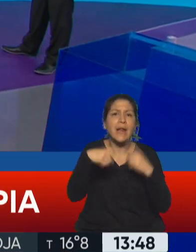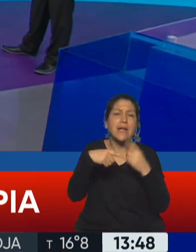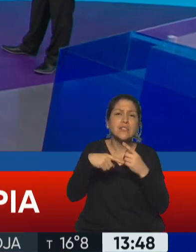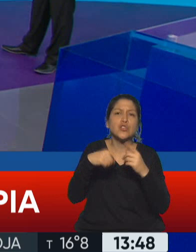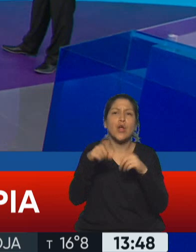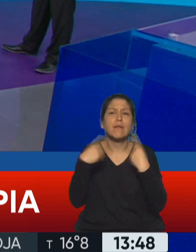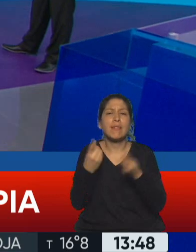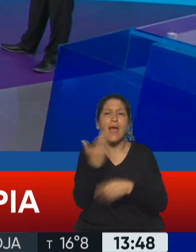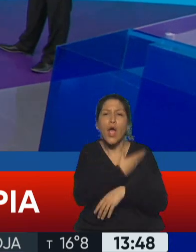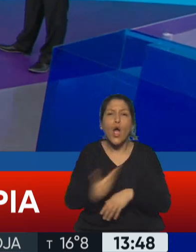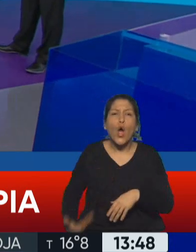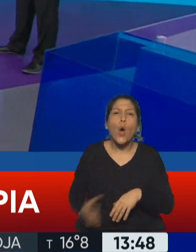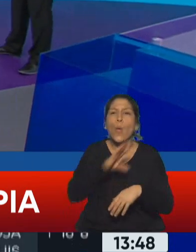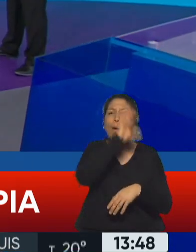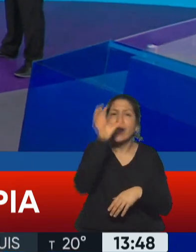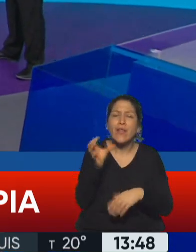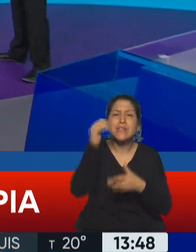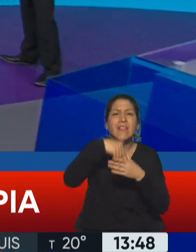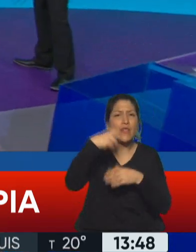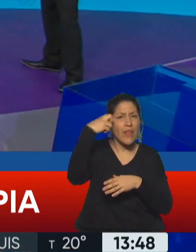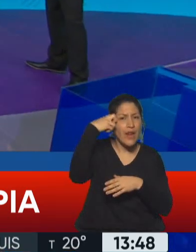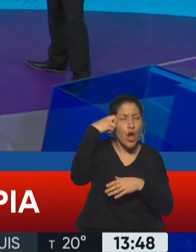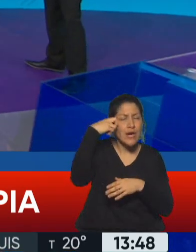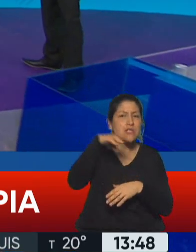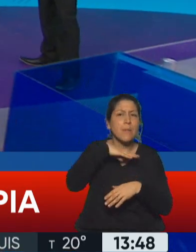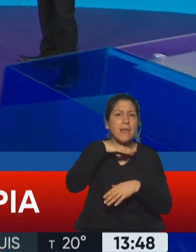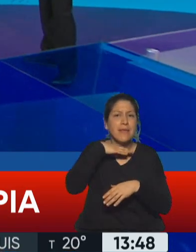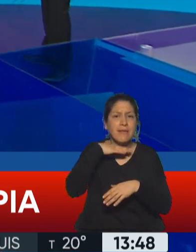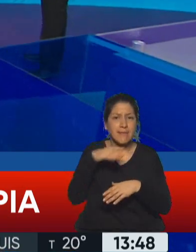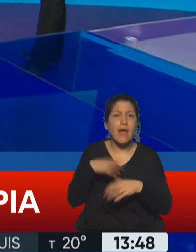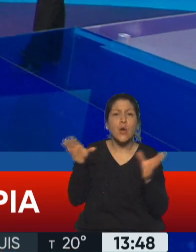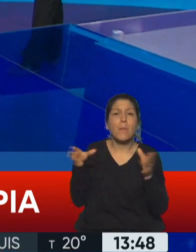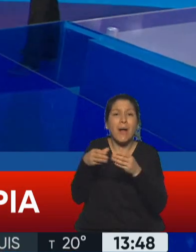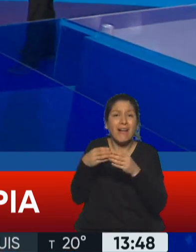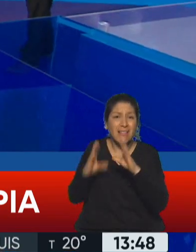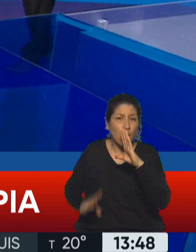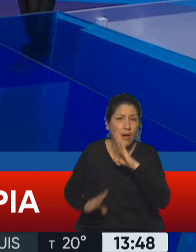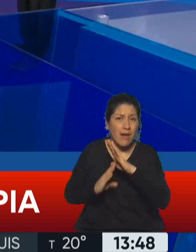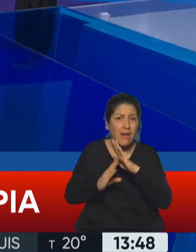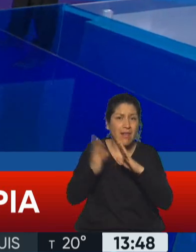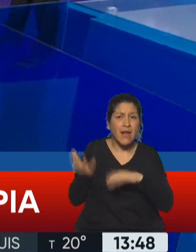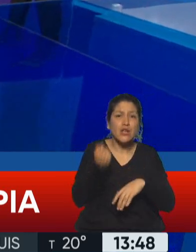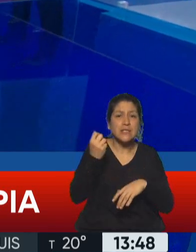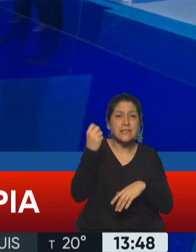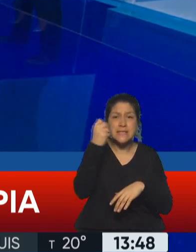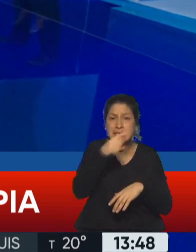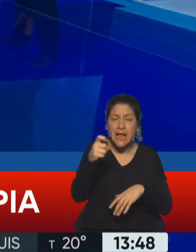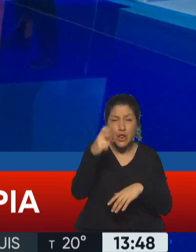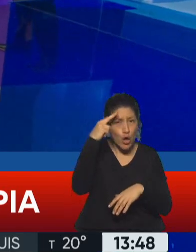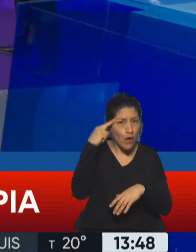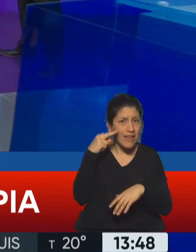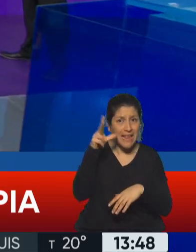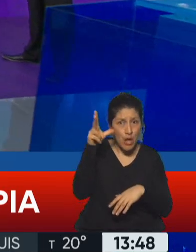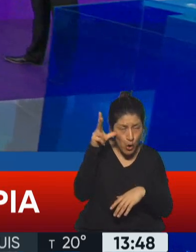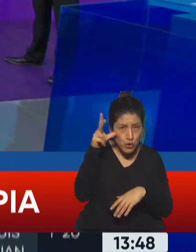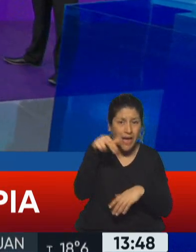como del Congreso mexicano. Morena, el partido que lidera el actual presidente de México, obtuvo 198 votos. A